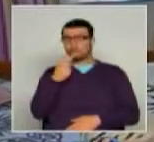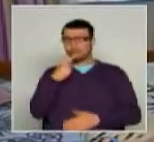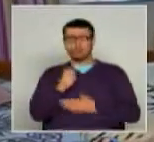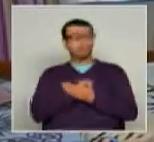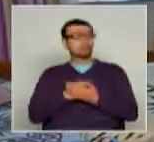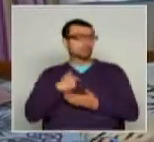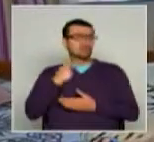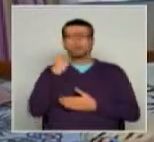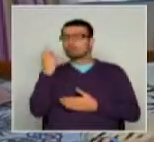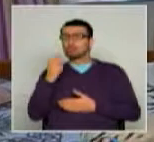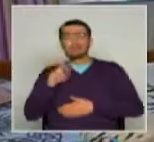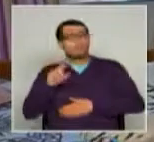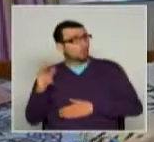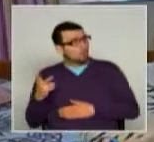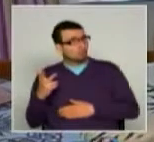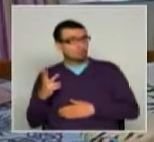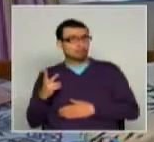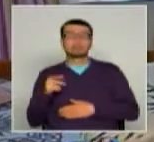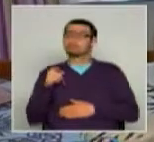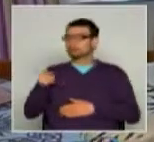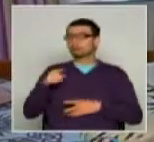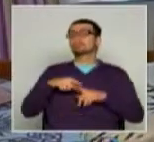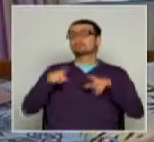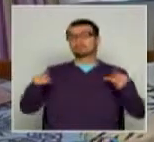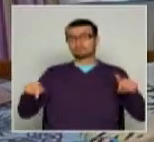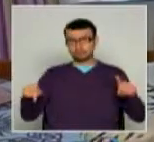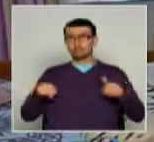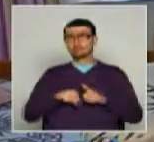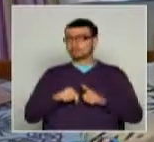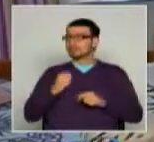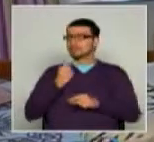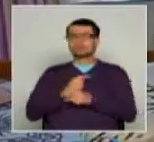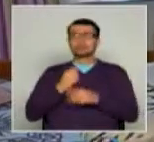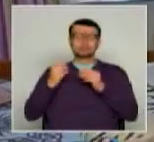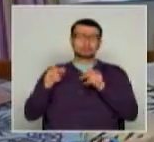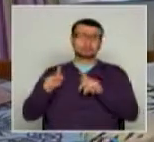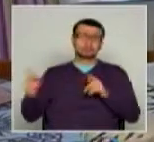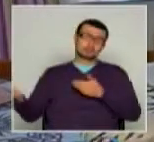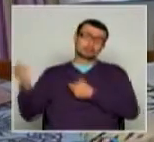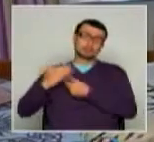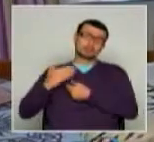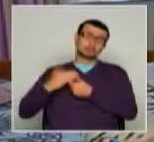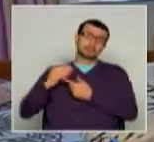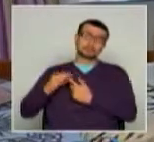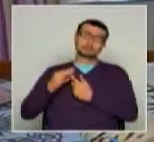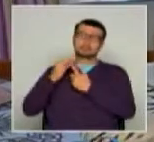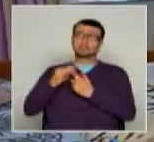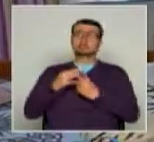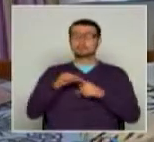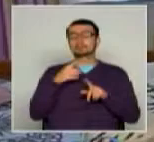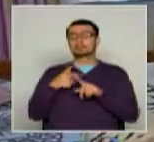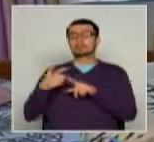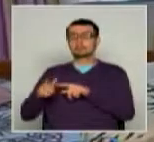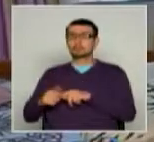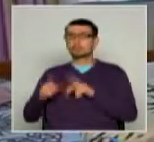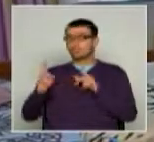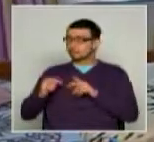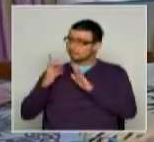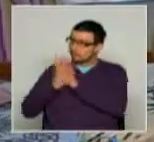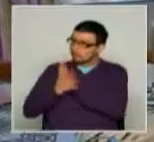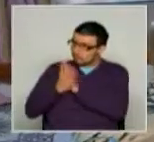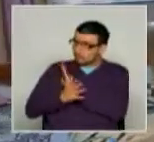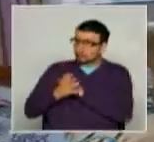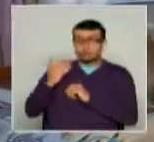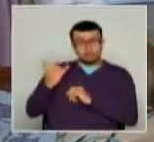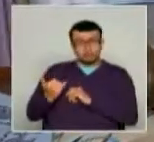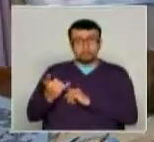otra opción. Aquí simplemente en este espacio, como han pasado especialistas de todas las áreas, también les contamos que hay